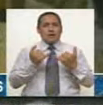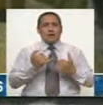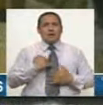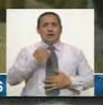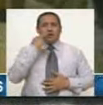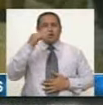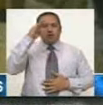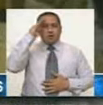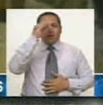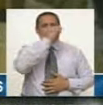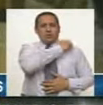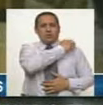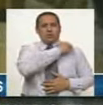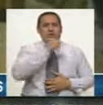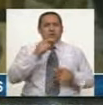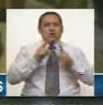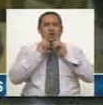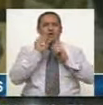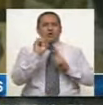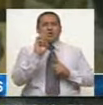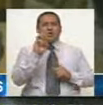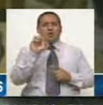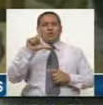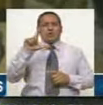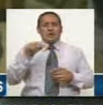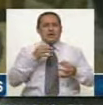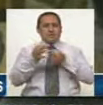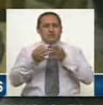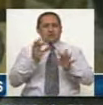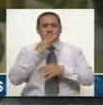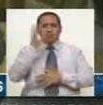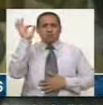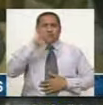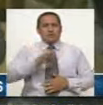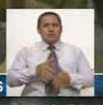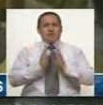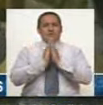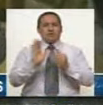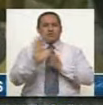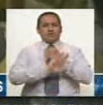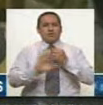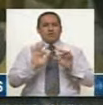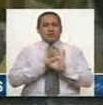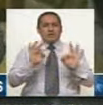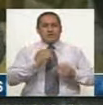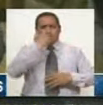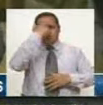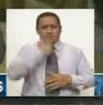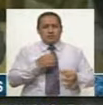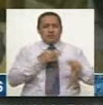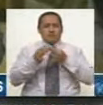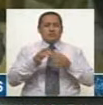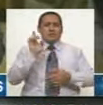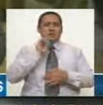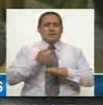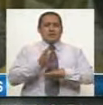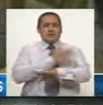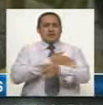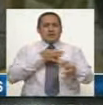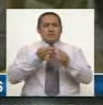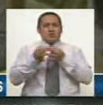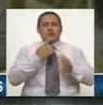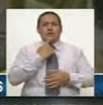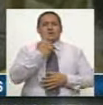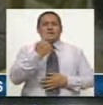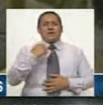general Luis Howell, quien él había indicado de que él nunca había solicitado este resguardo irregular a su persona, desmintiendo así lo que en un primer momento había